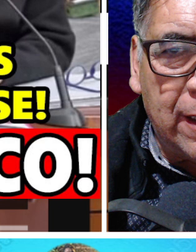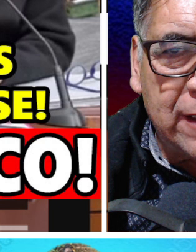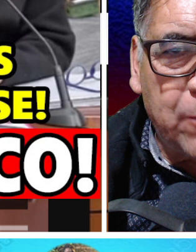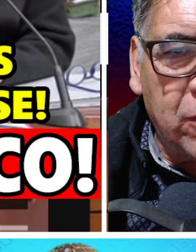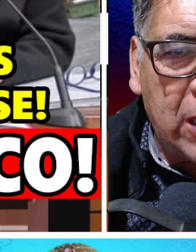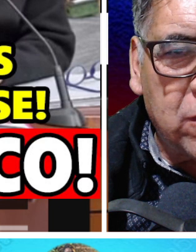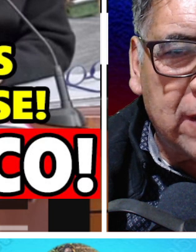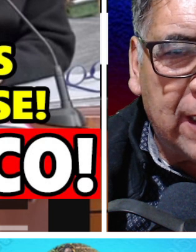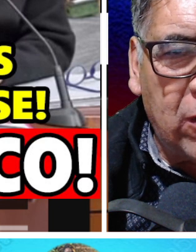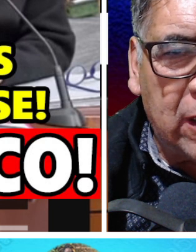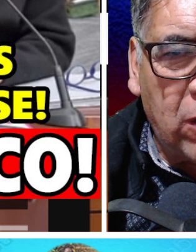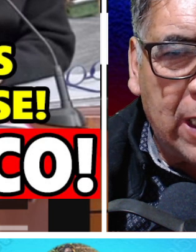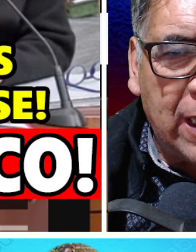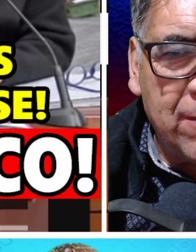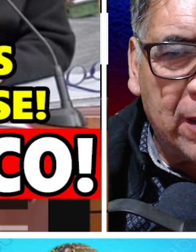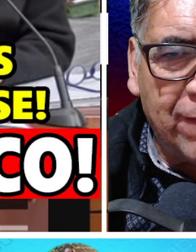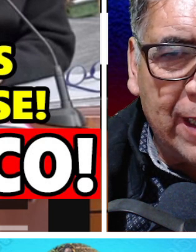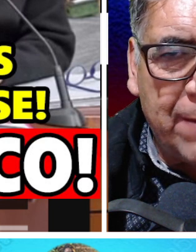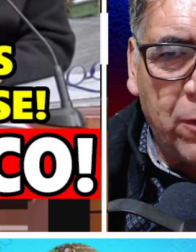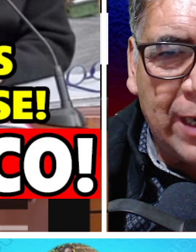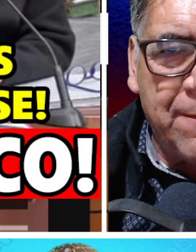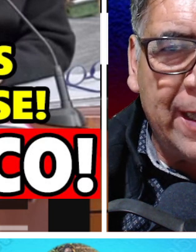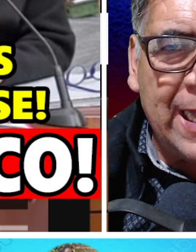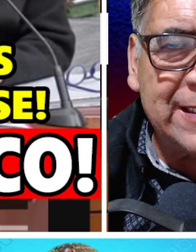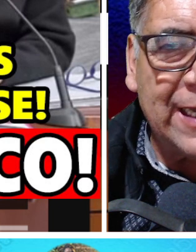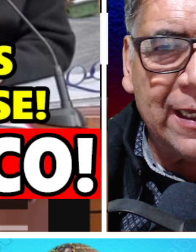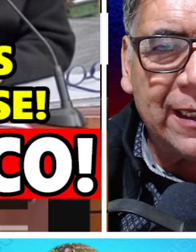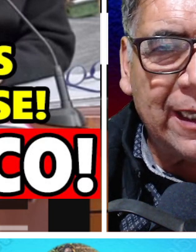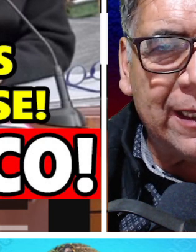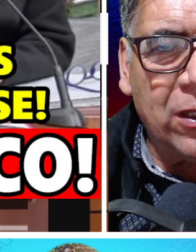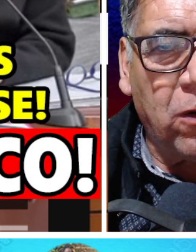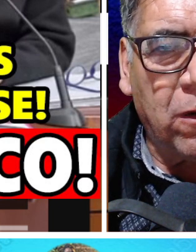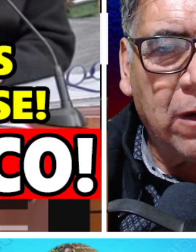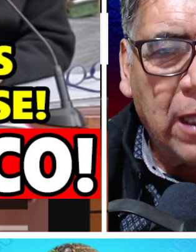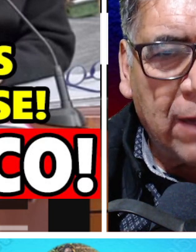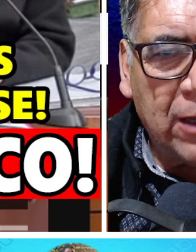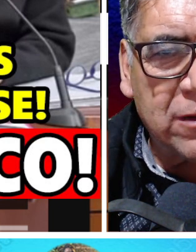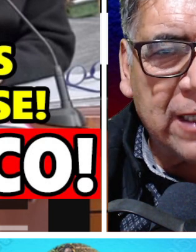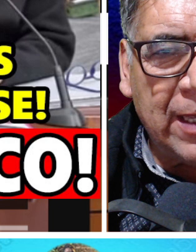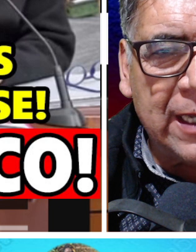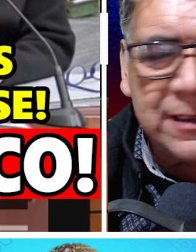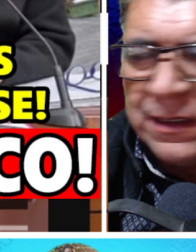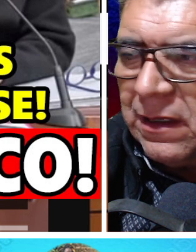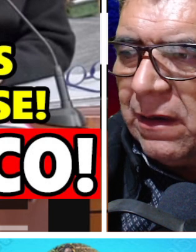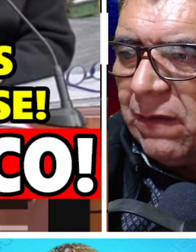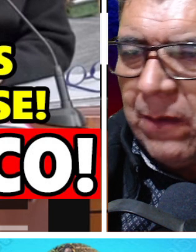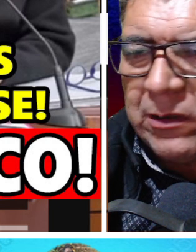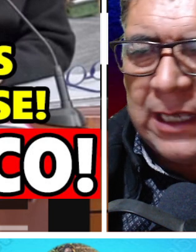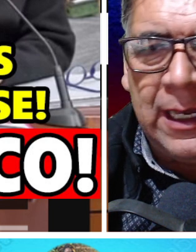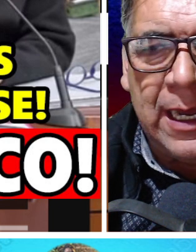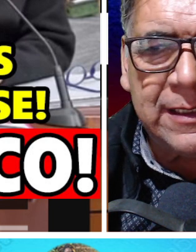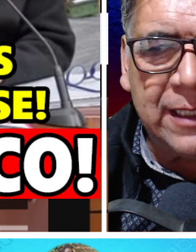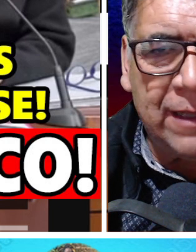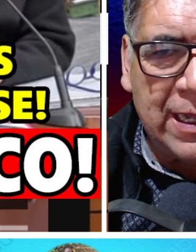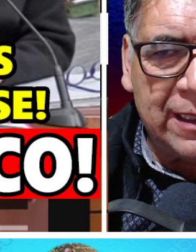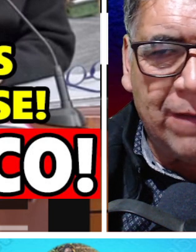Gutiérrez respondió al consejero electoral Jaime Rivera por la amenaza que le dio. Amigos y amigas, vamos a ir